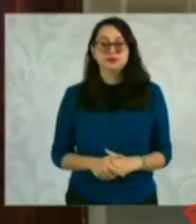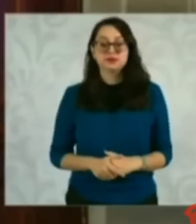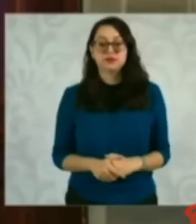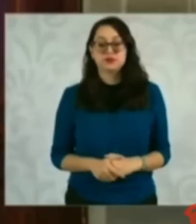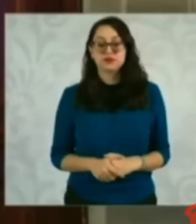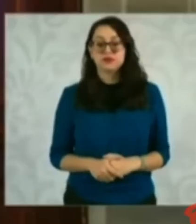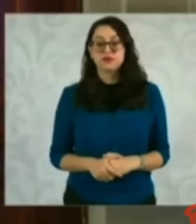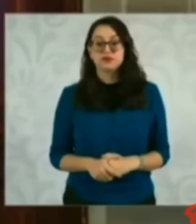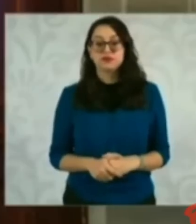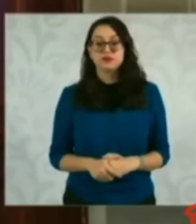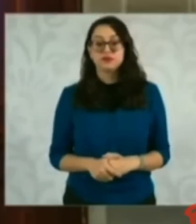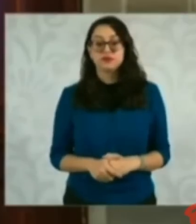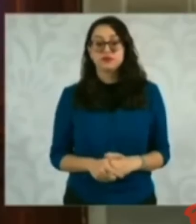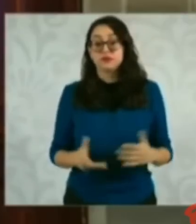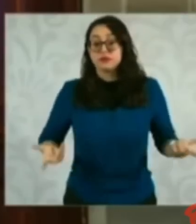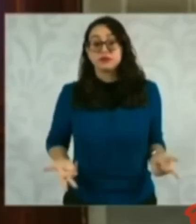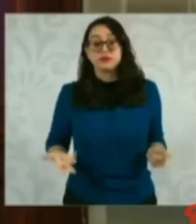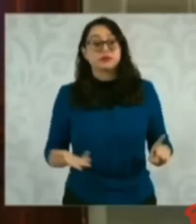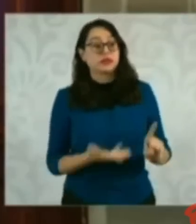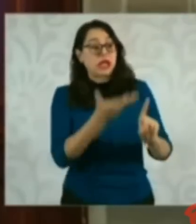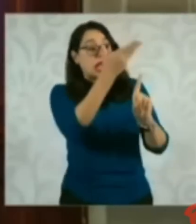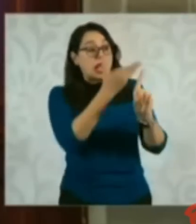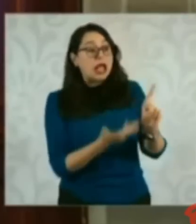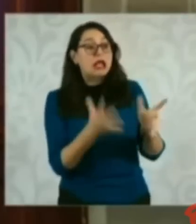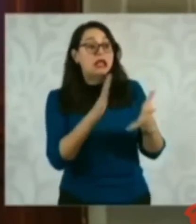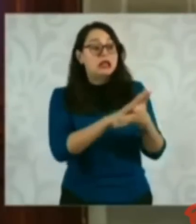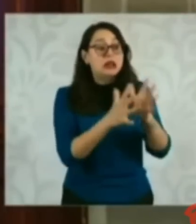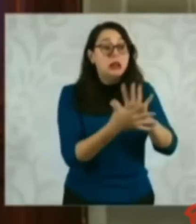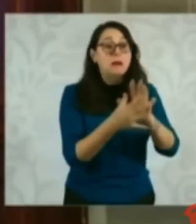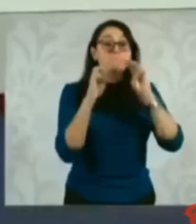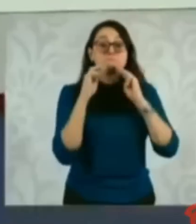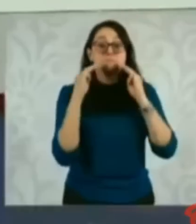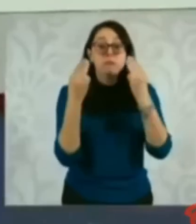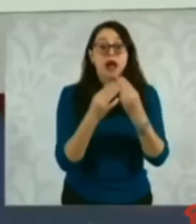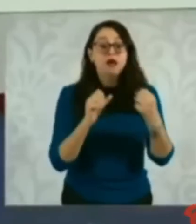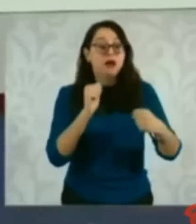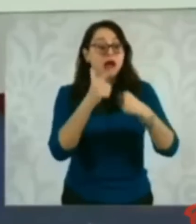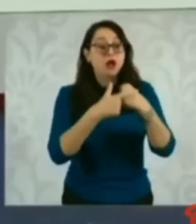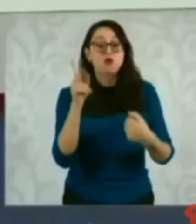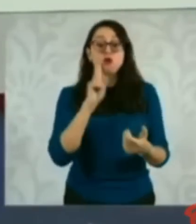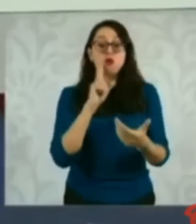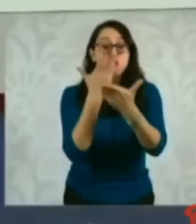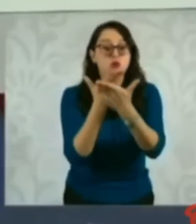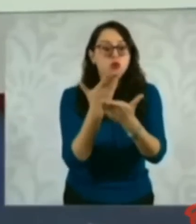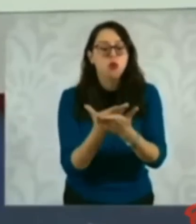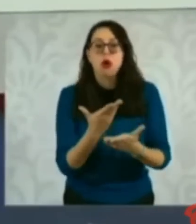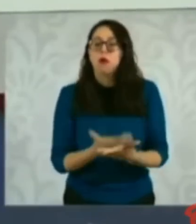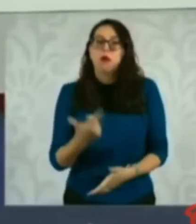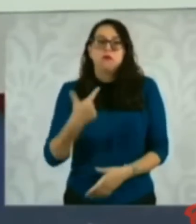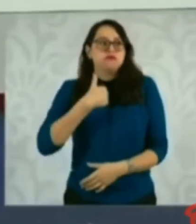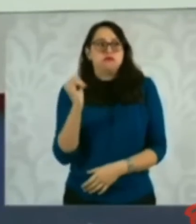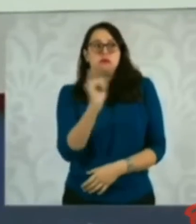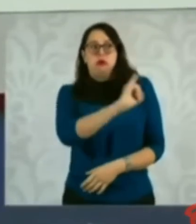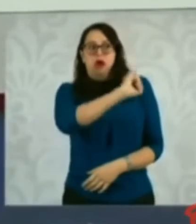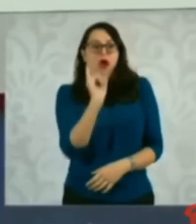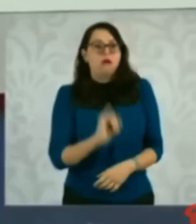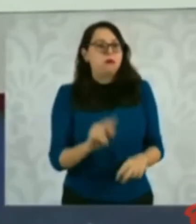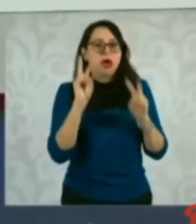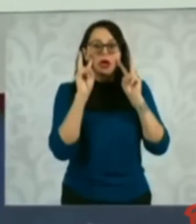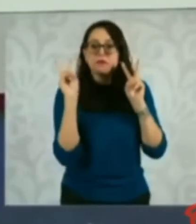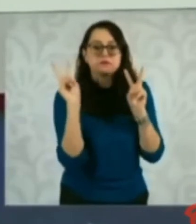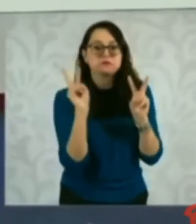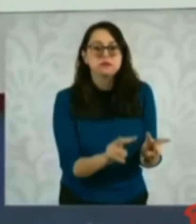Nunca tuve evidencia verificable que lo involucraba con actividades ilícitas. No he tenido acceso a las evidencias ni a los testimonios